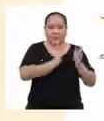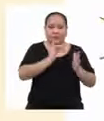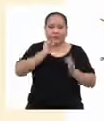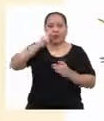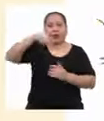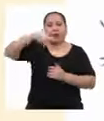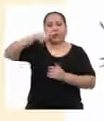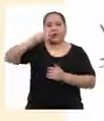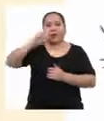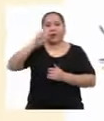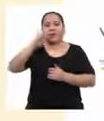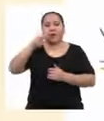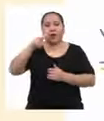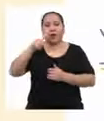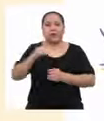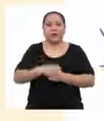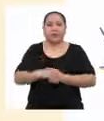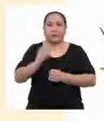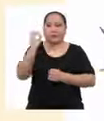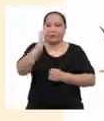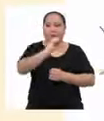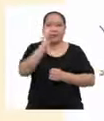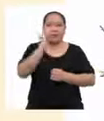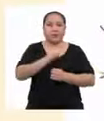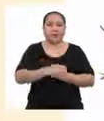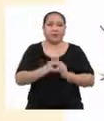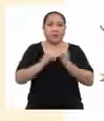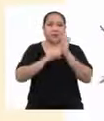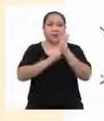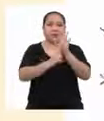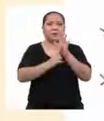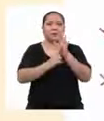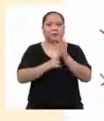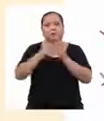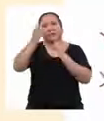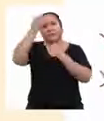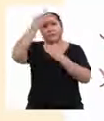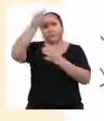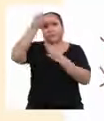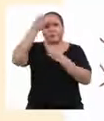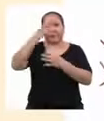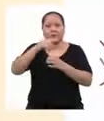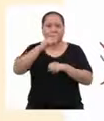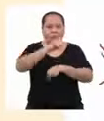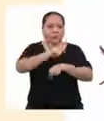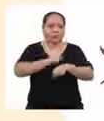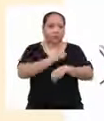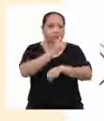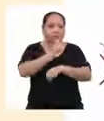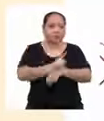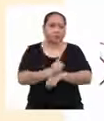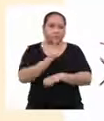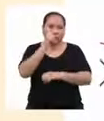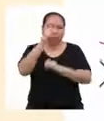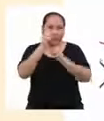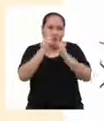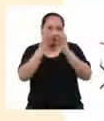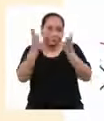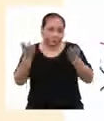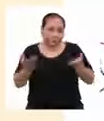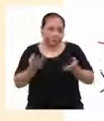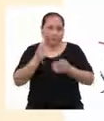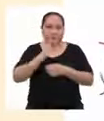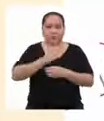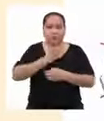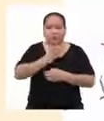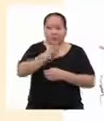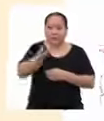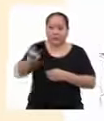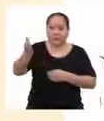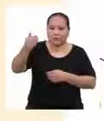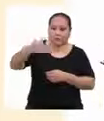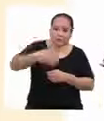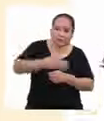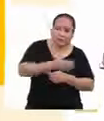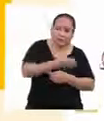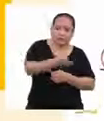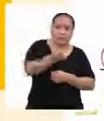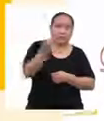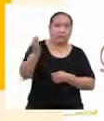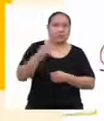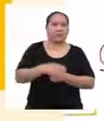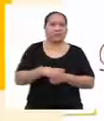porcentual. Así, representaremos la información de las horas al día empleadas para desplazarse.